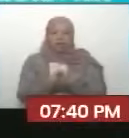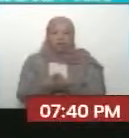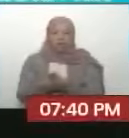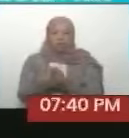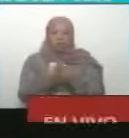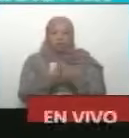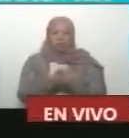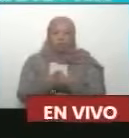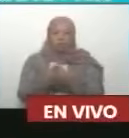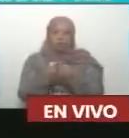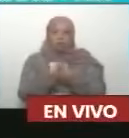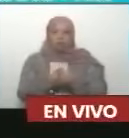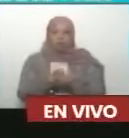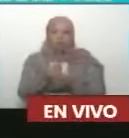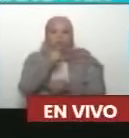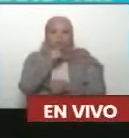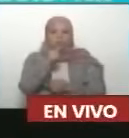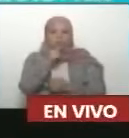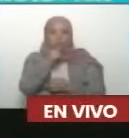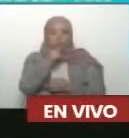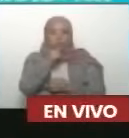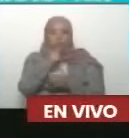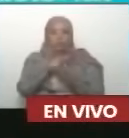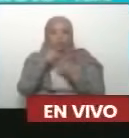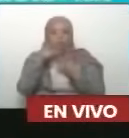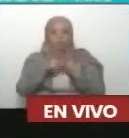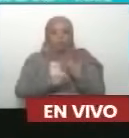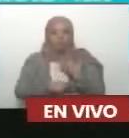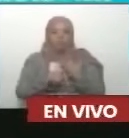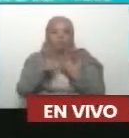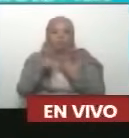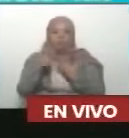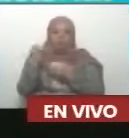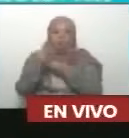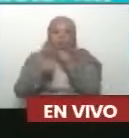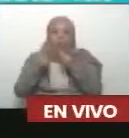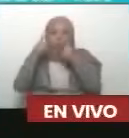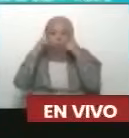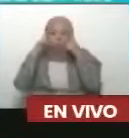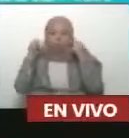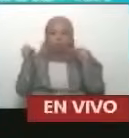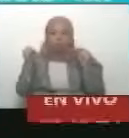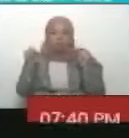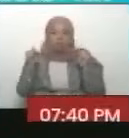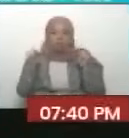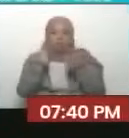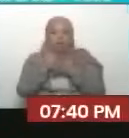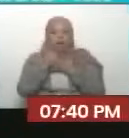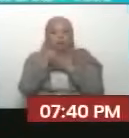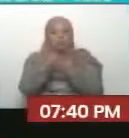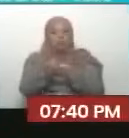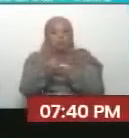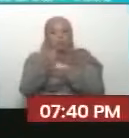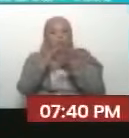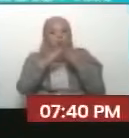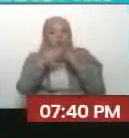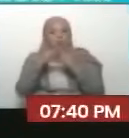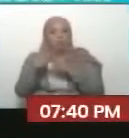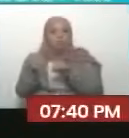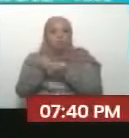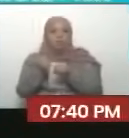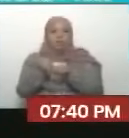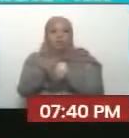carrera, sacar el emprendimiento tal, ¿ah? Ayudar a mi comunidad en tal